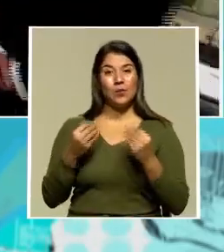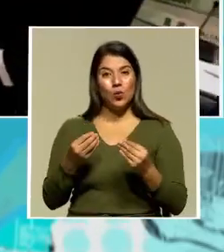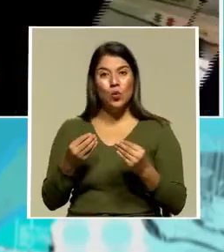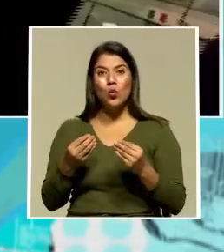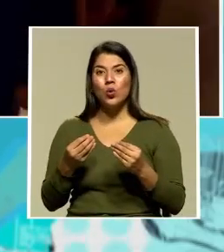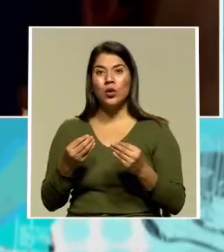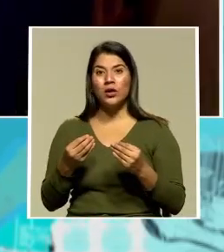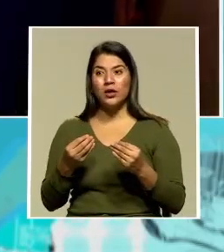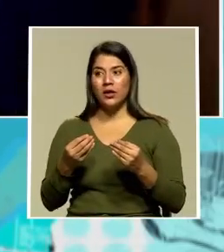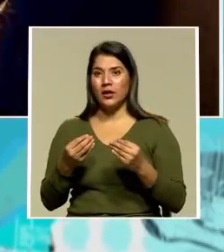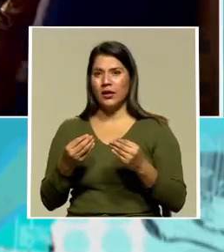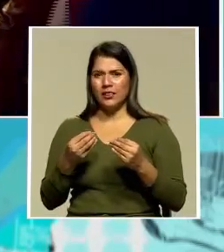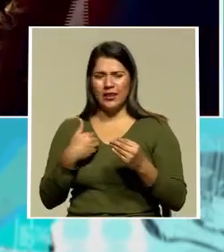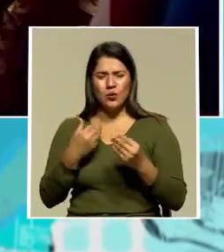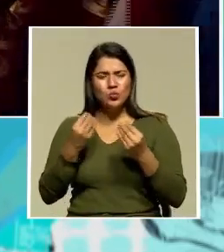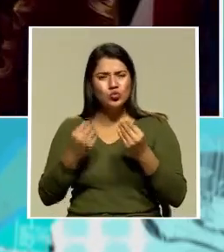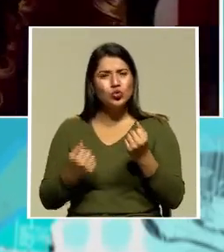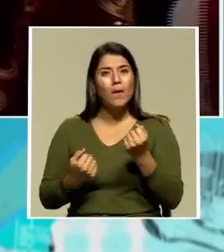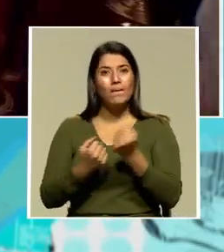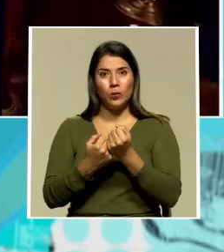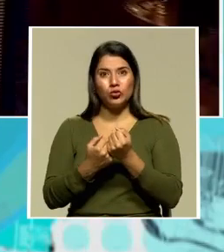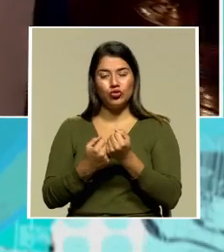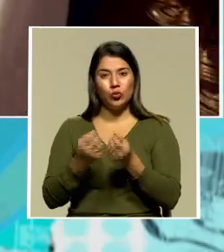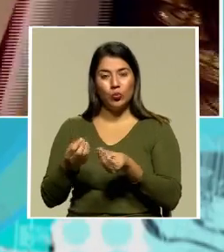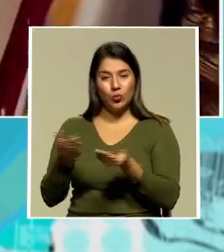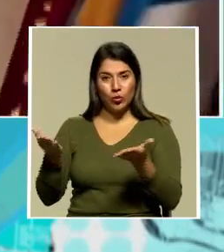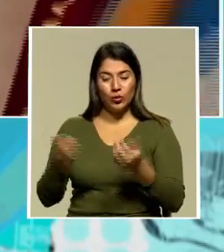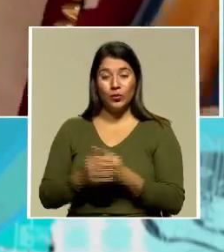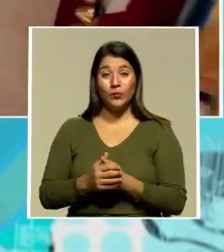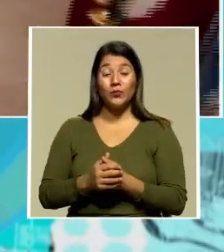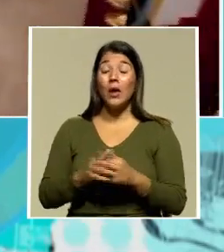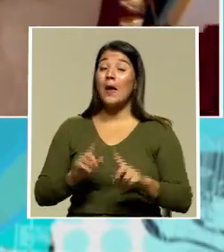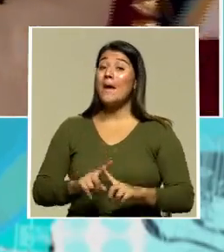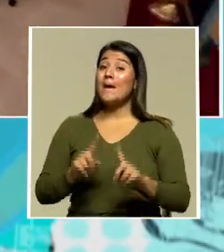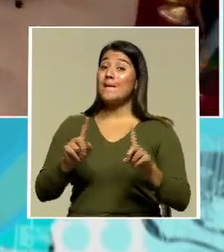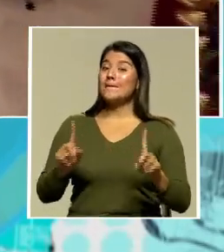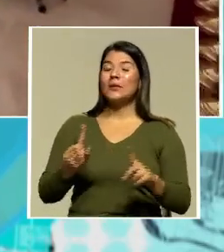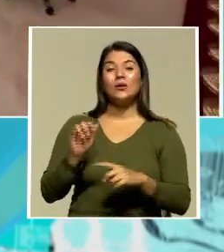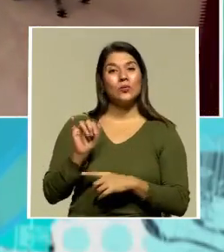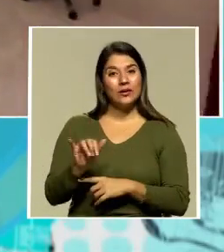bien posicionado en la opinión pública. Esto, sin embargo,